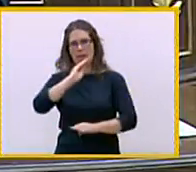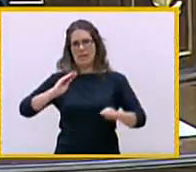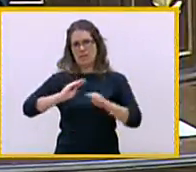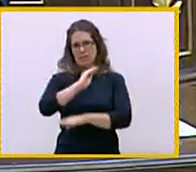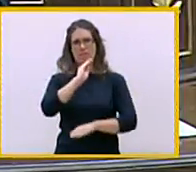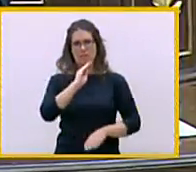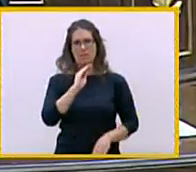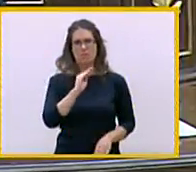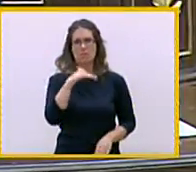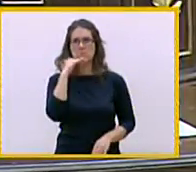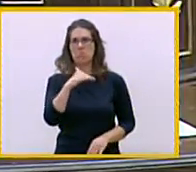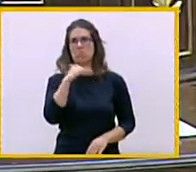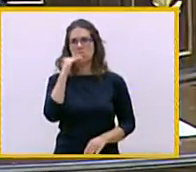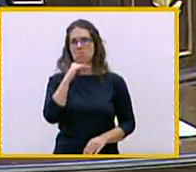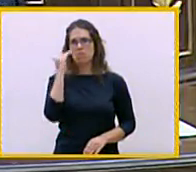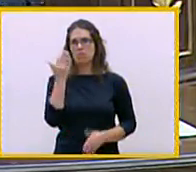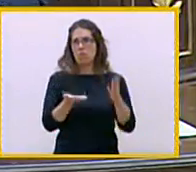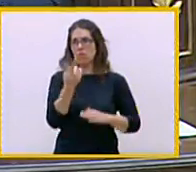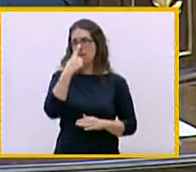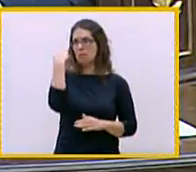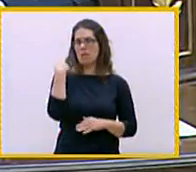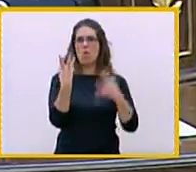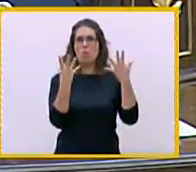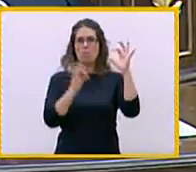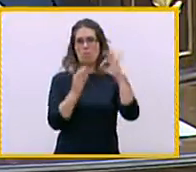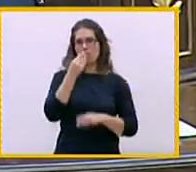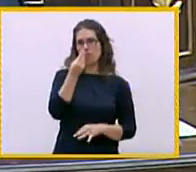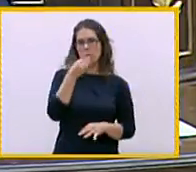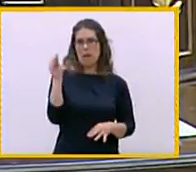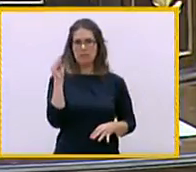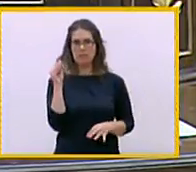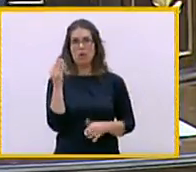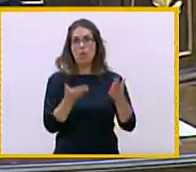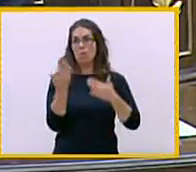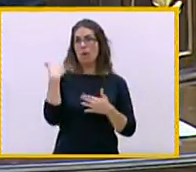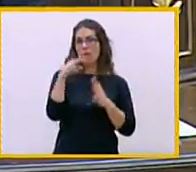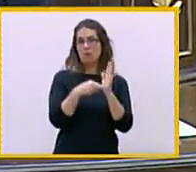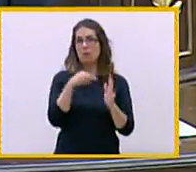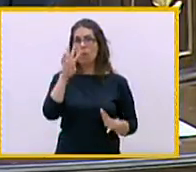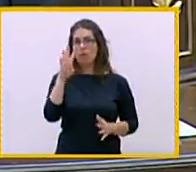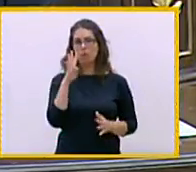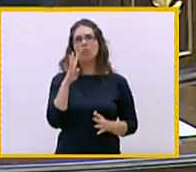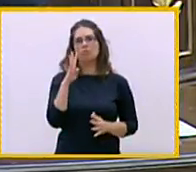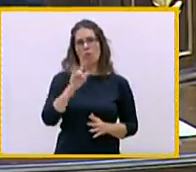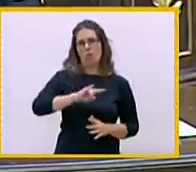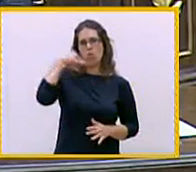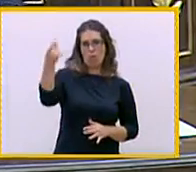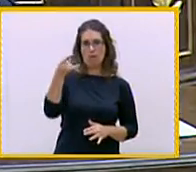un 9% más que el curso anterior y el doble que en 2004. Cerca